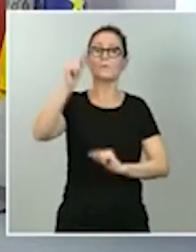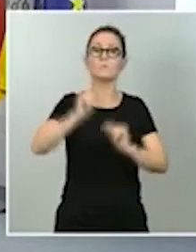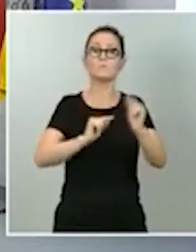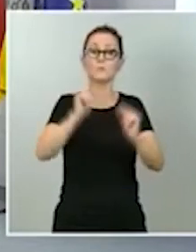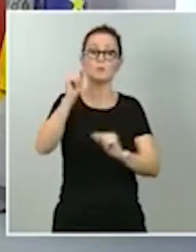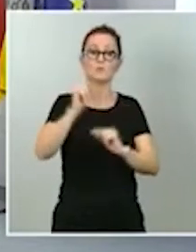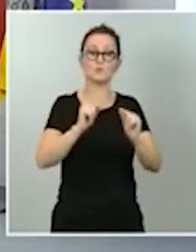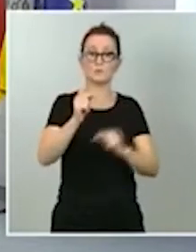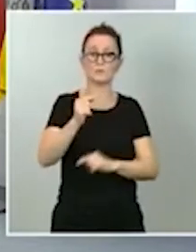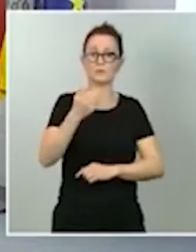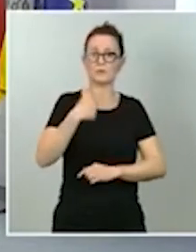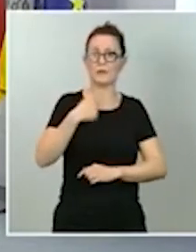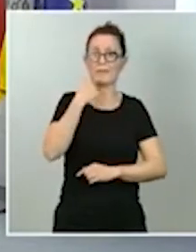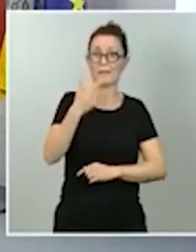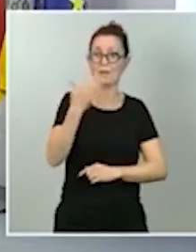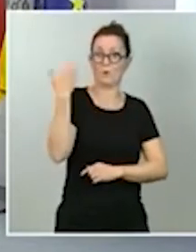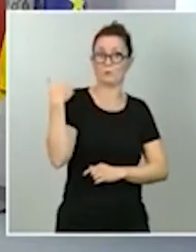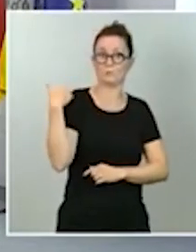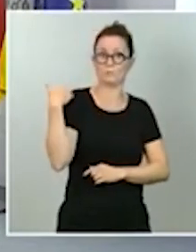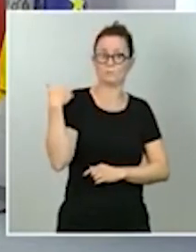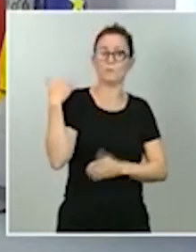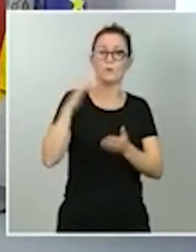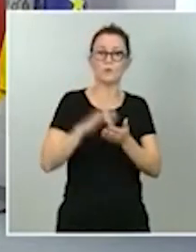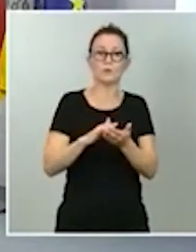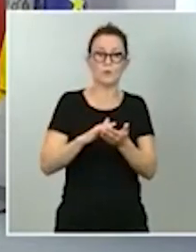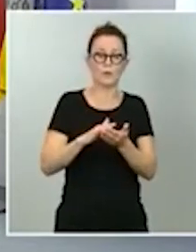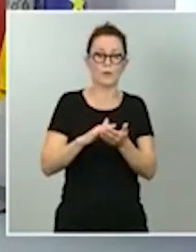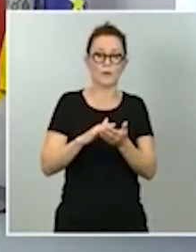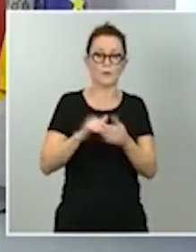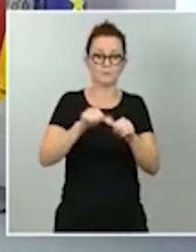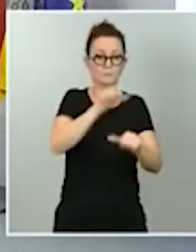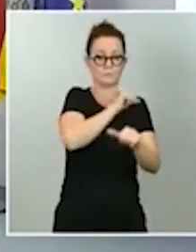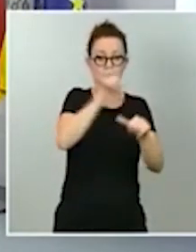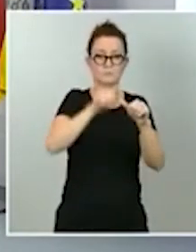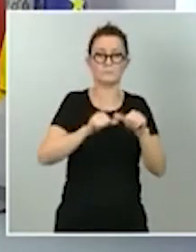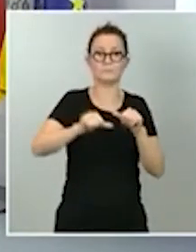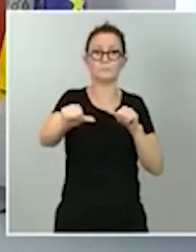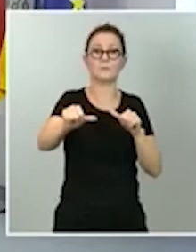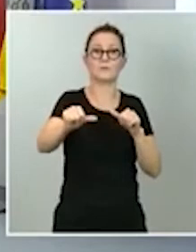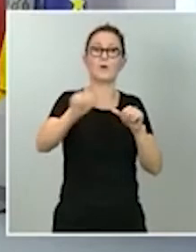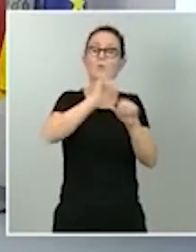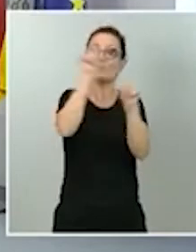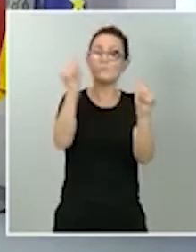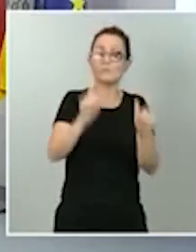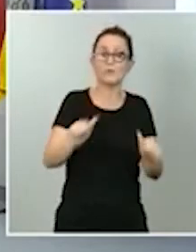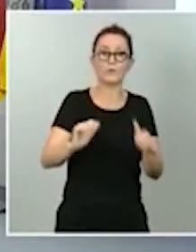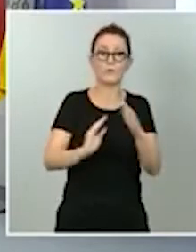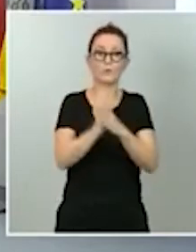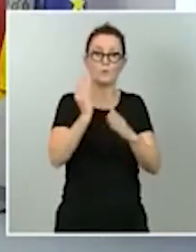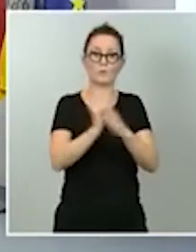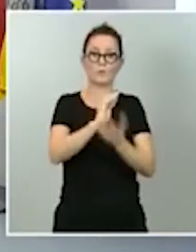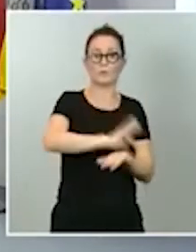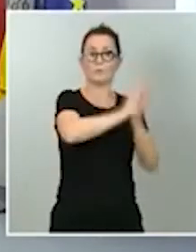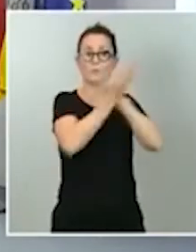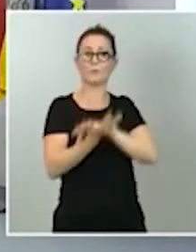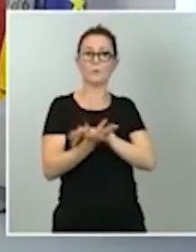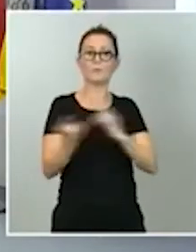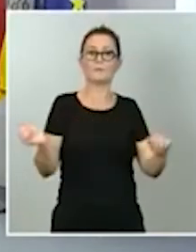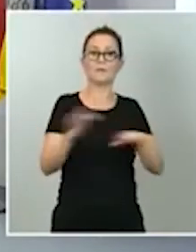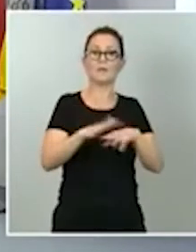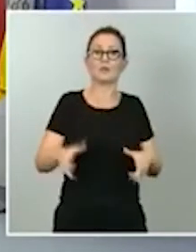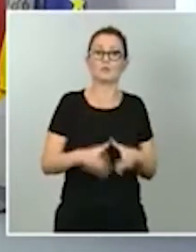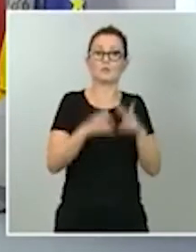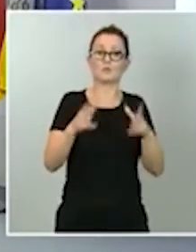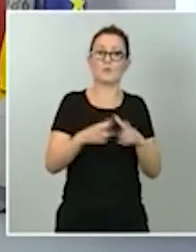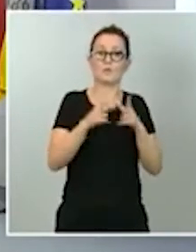marquen un antes y un después en la configuración de nuestro modelo productivo de nuestro tejido social en el conjunto de españa